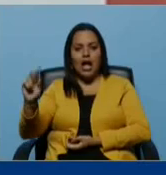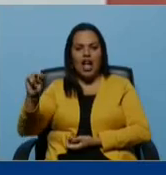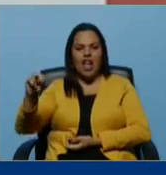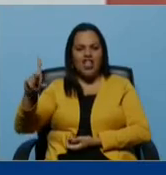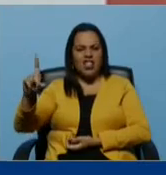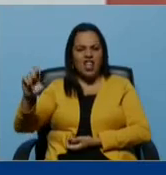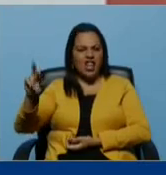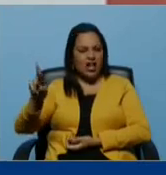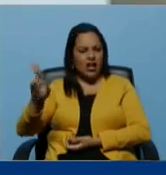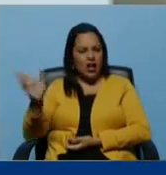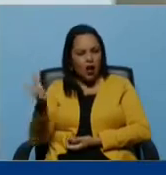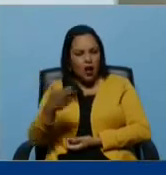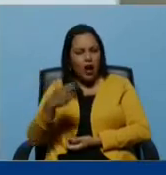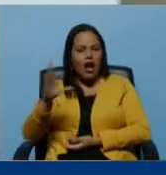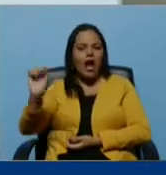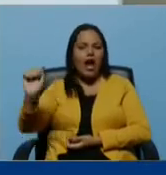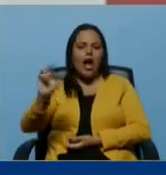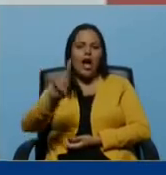Arriaza,